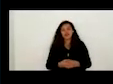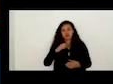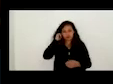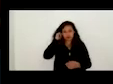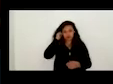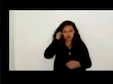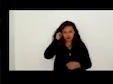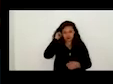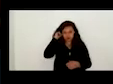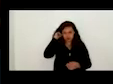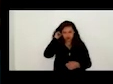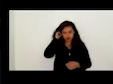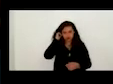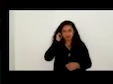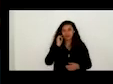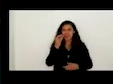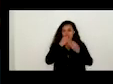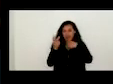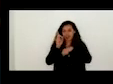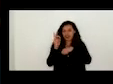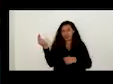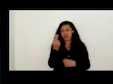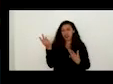diaria que se necesita. Y obviamente en